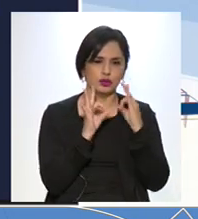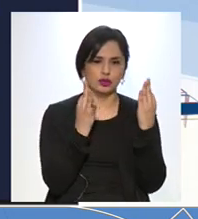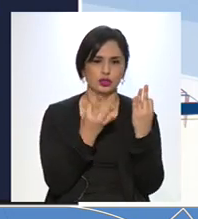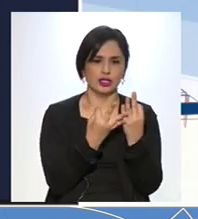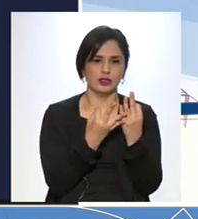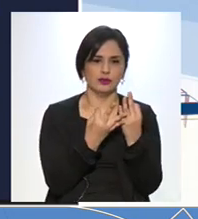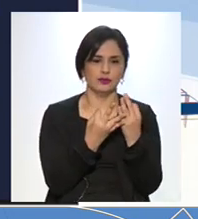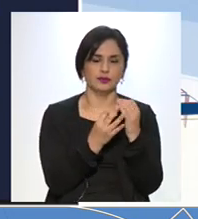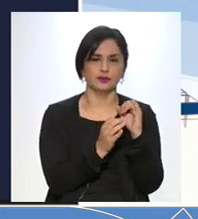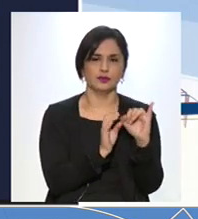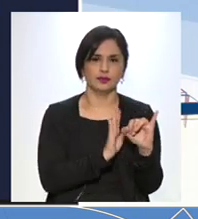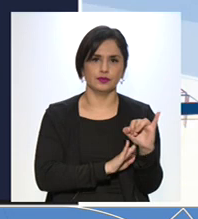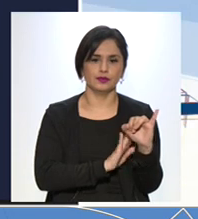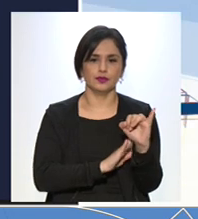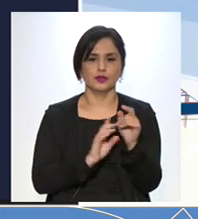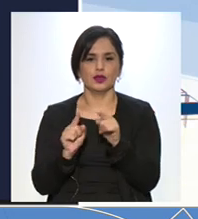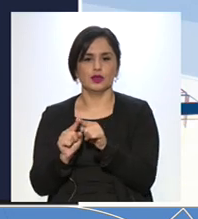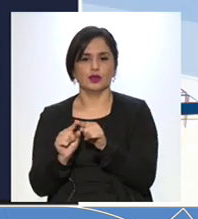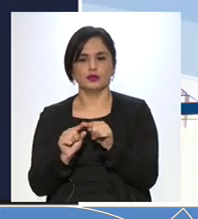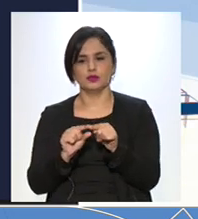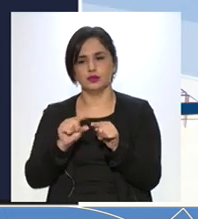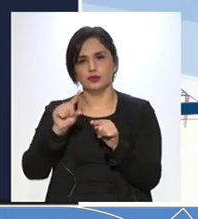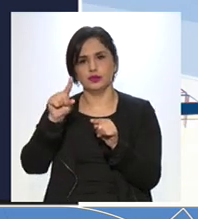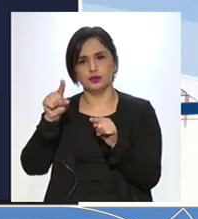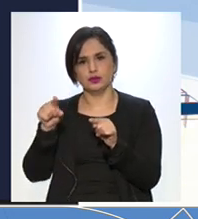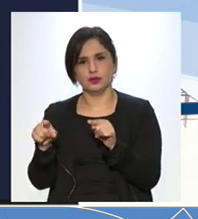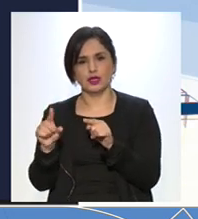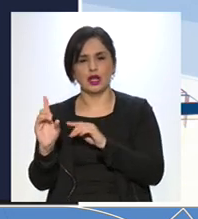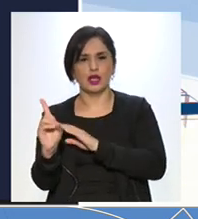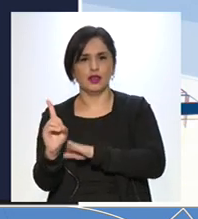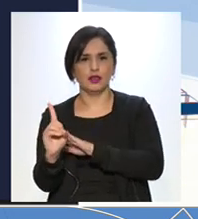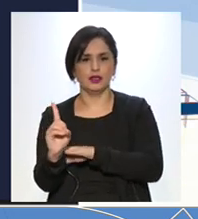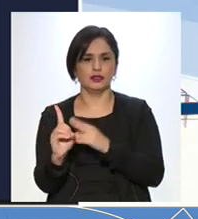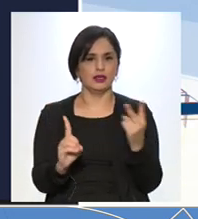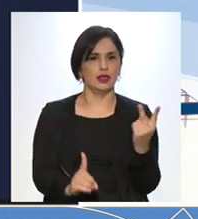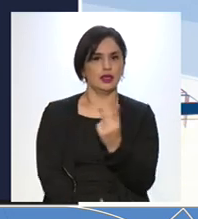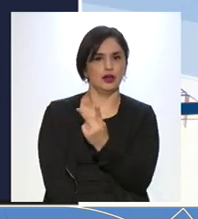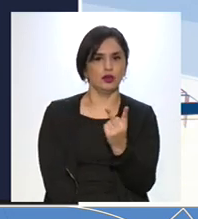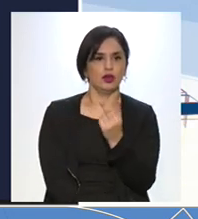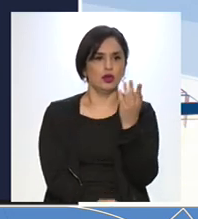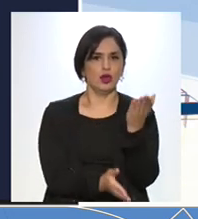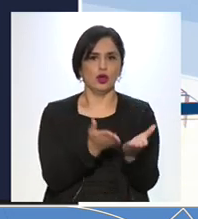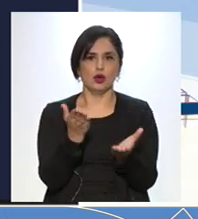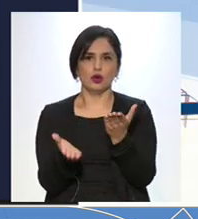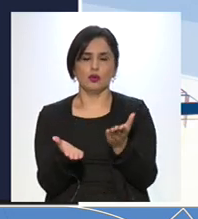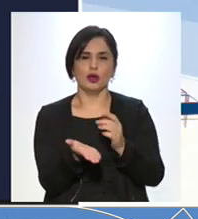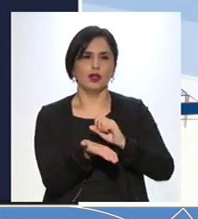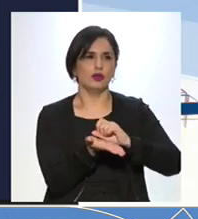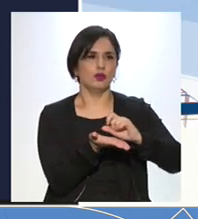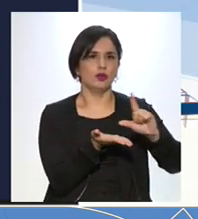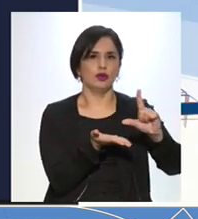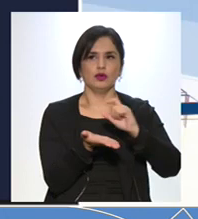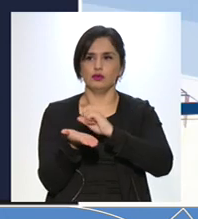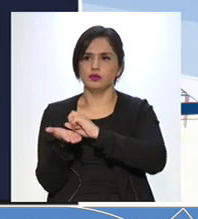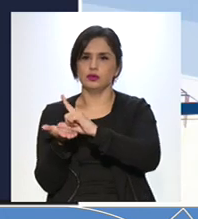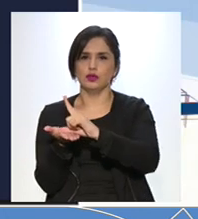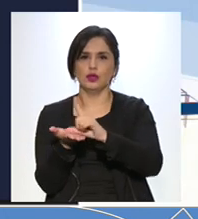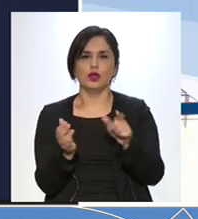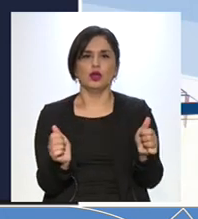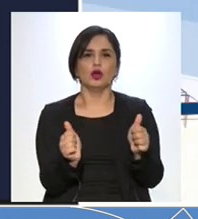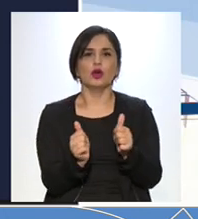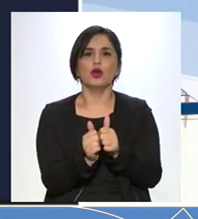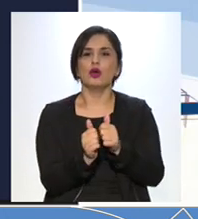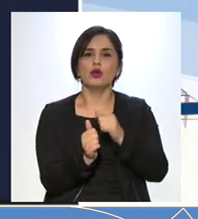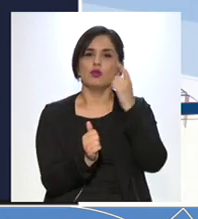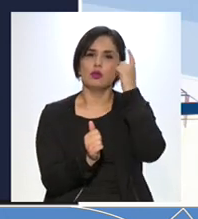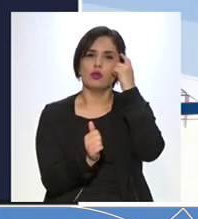de la izquierda, como la inflación subyacente en el gráfico de la derecha, y en ambos casos comparando nuestra proyección actual con las